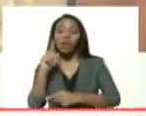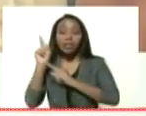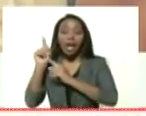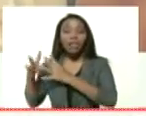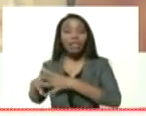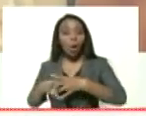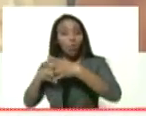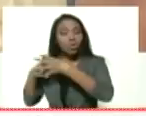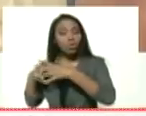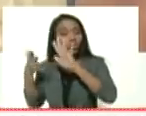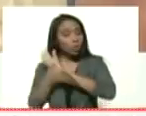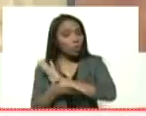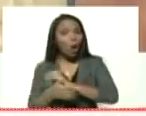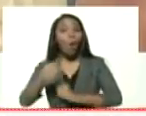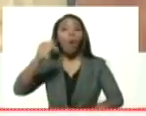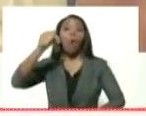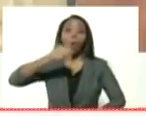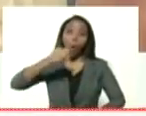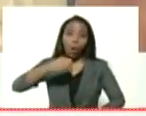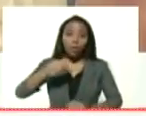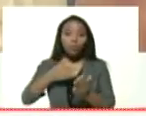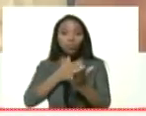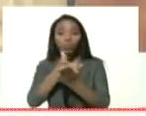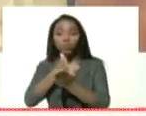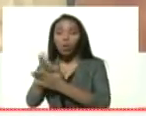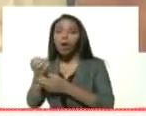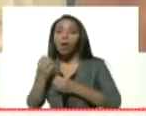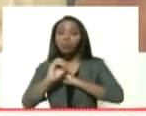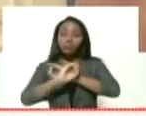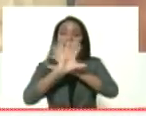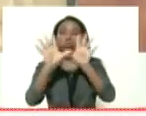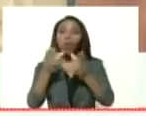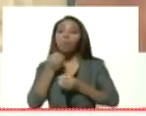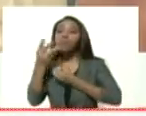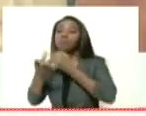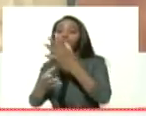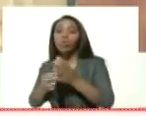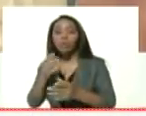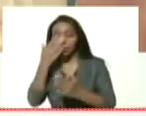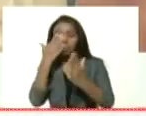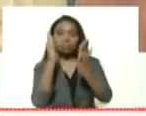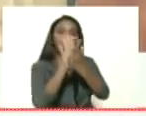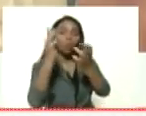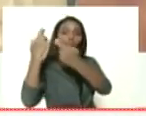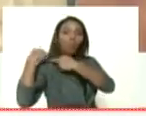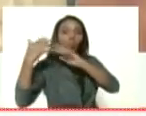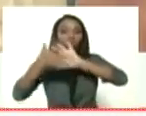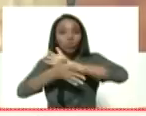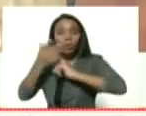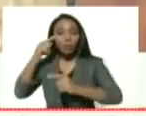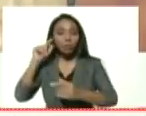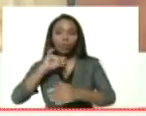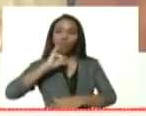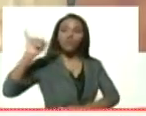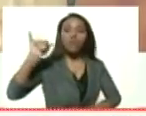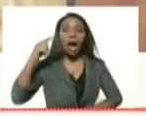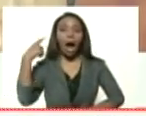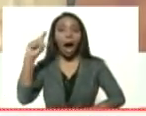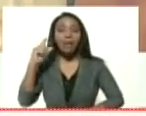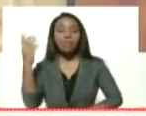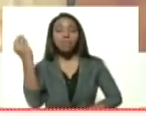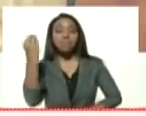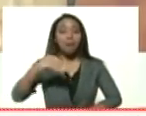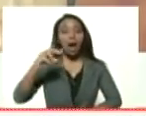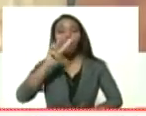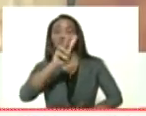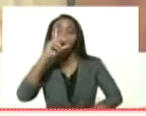Unidos. Hoy, a través de declaraciones de responsables directos, se comprueban las denuncias que durante más de